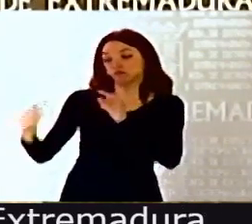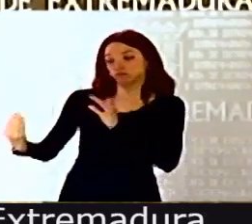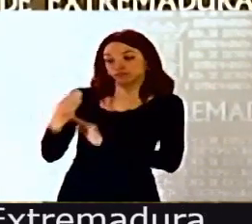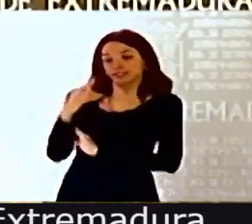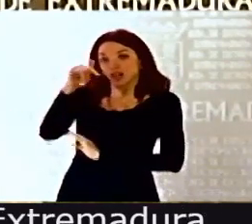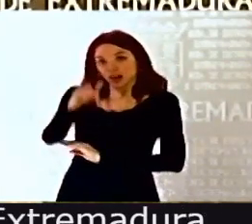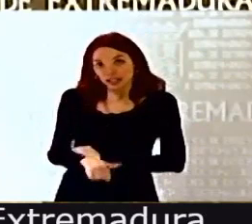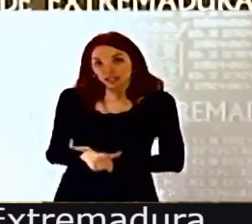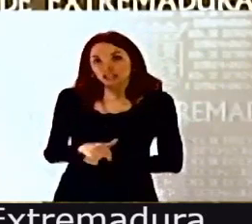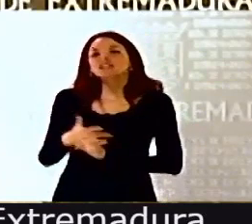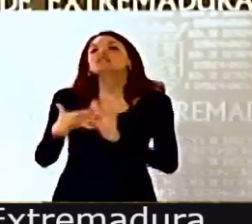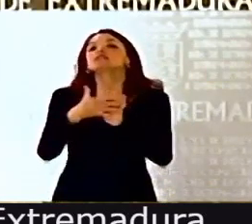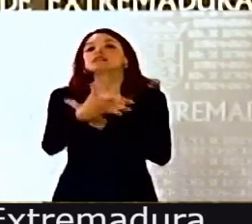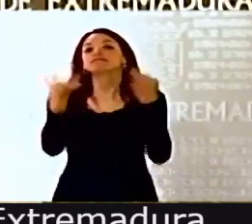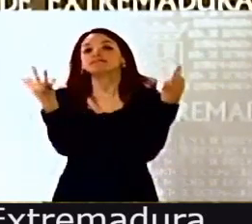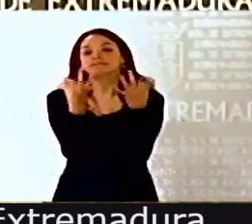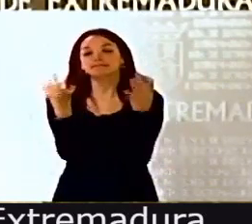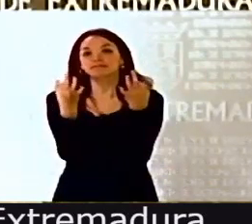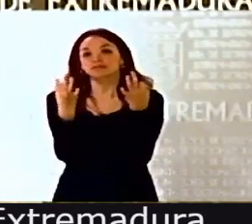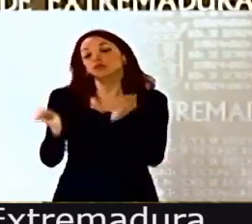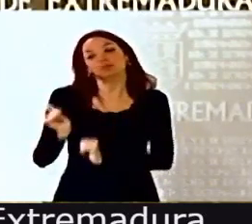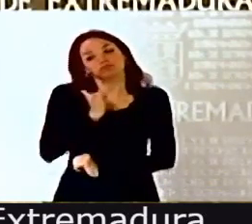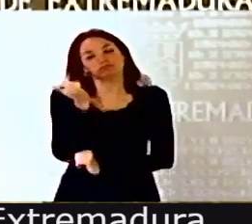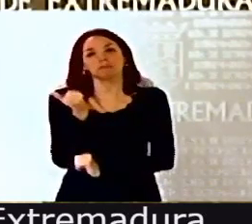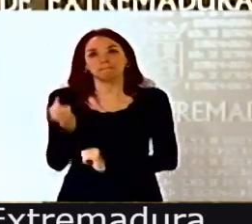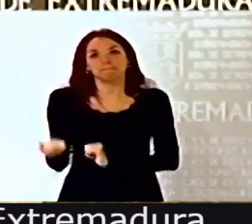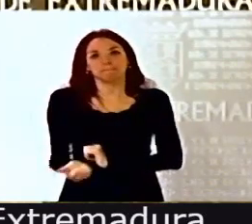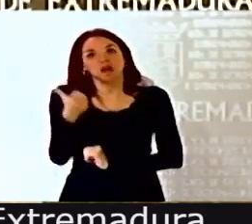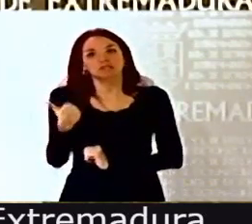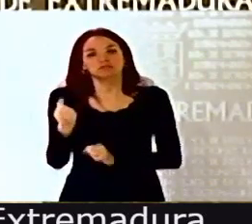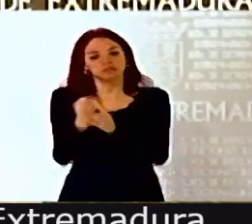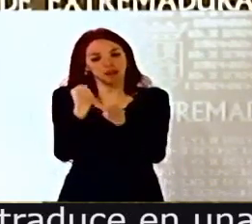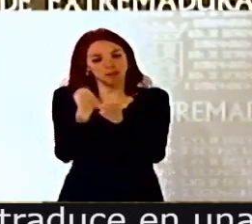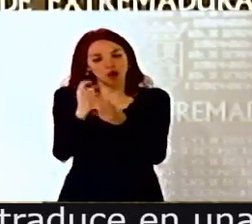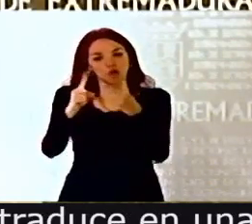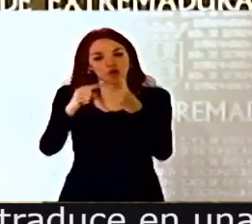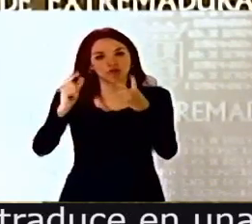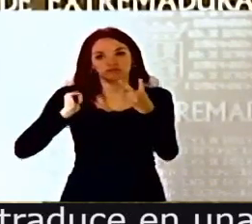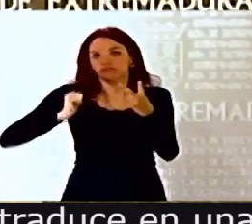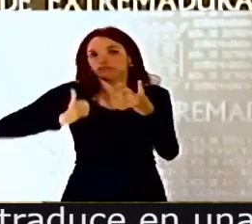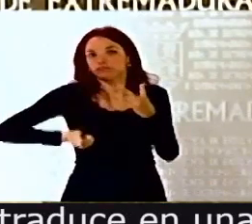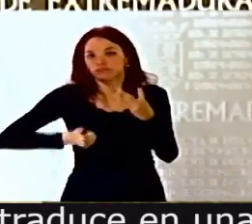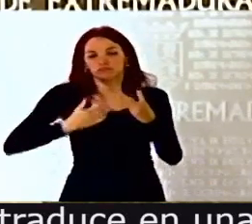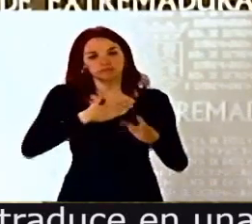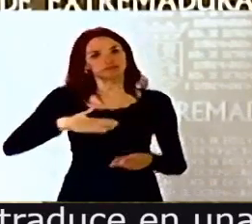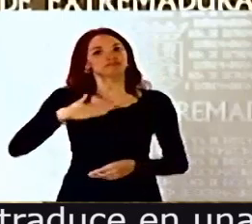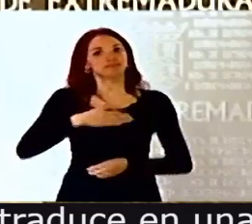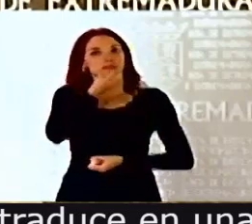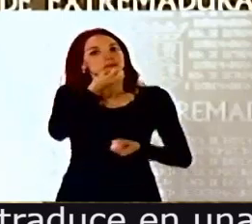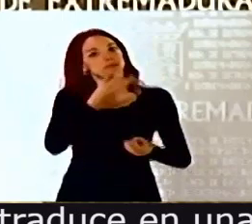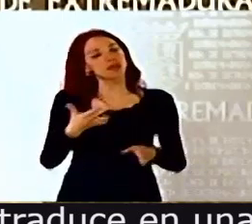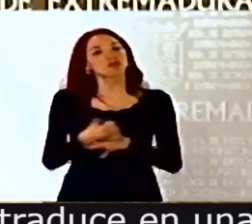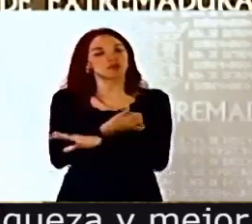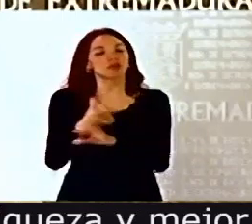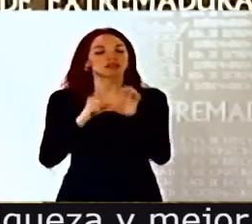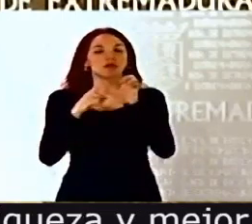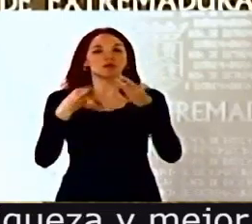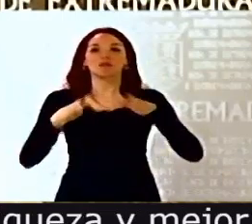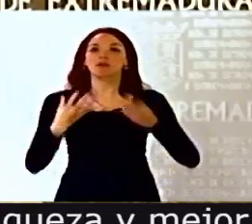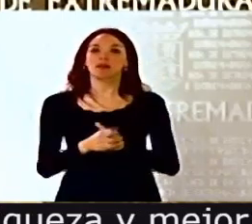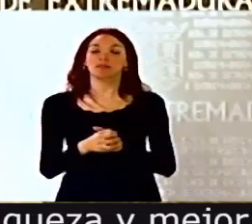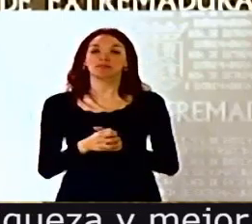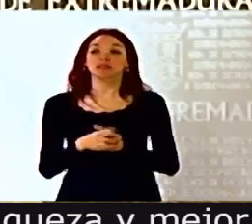se traducen en una mayor oportunidad de puestos de trabajo, una mayor riqueza y un mejor vivir de los extremeños. No ha pasado por el